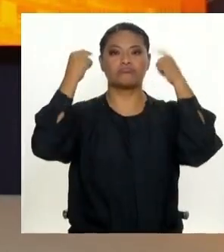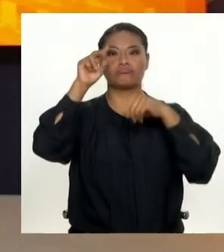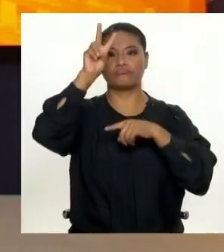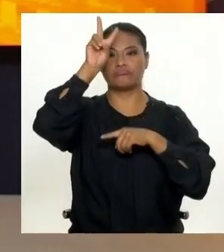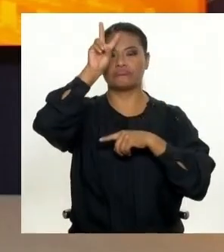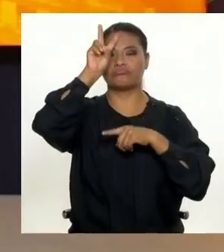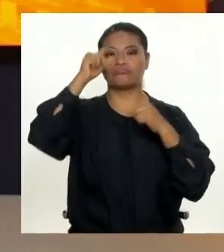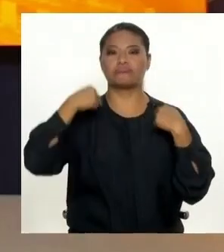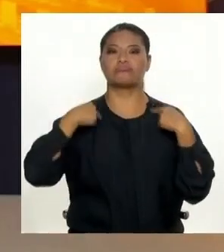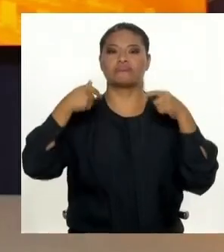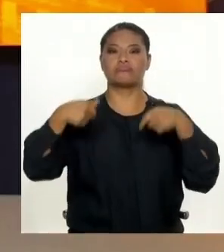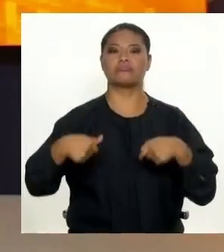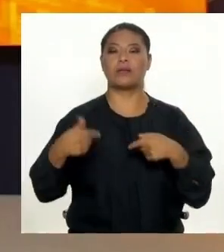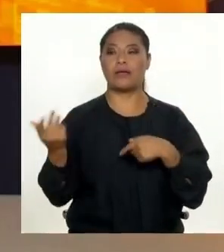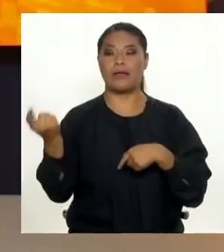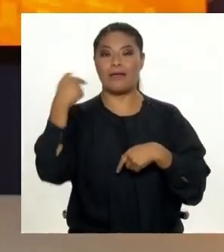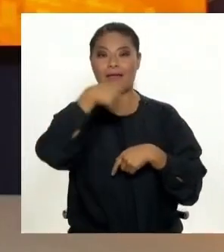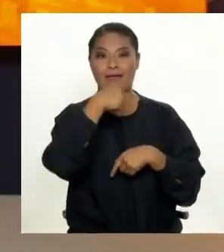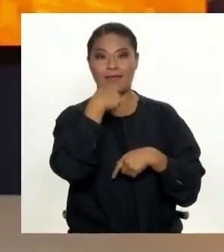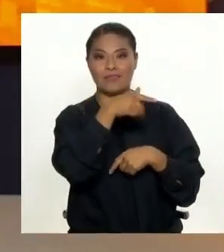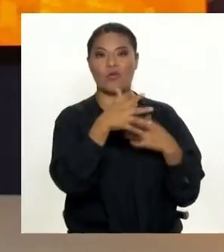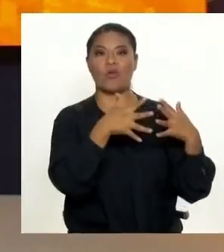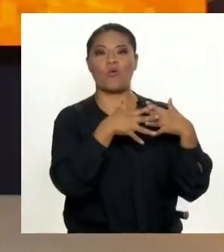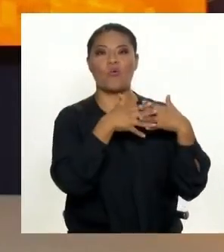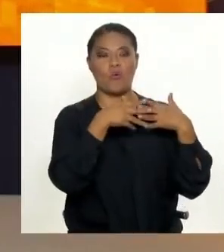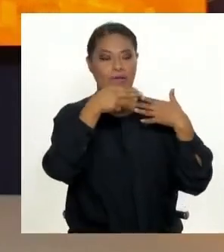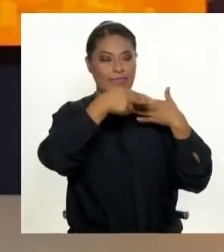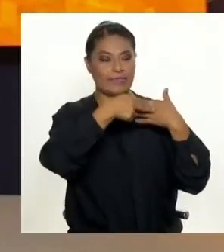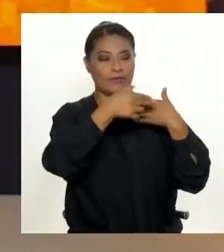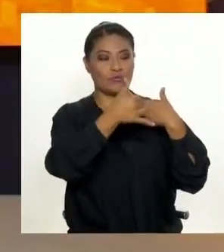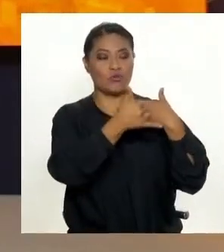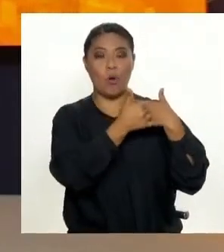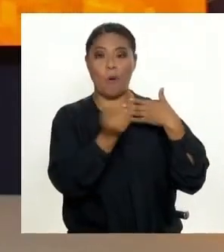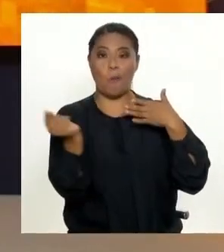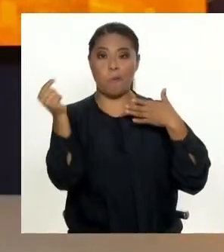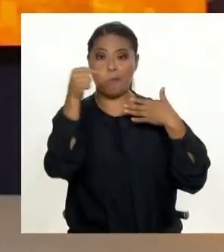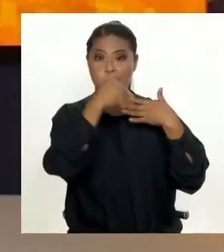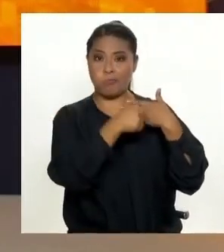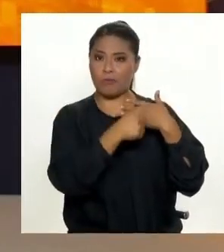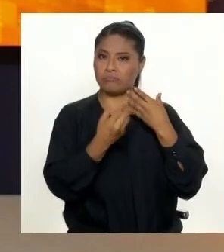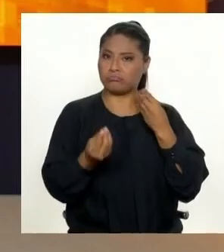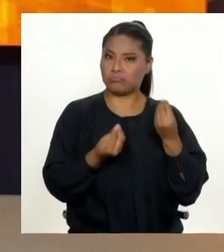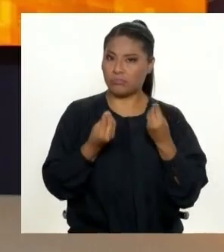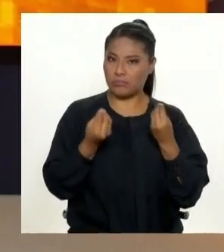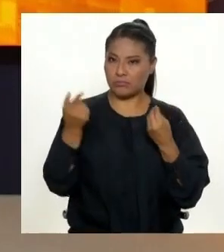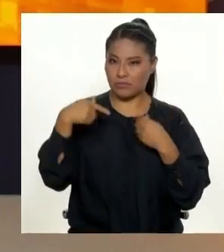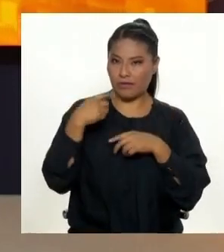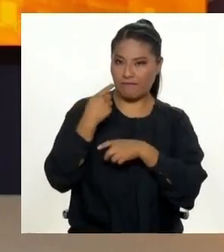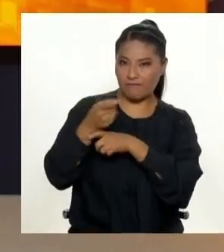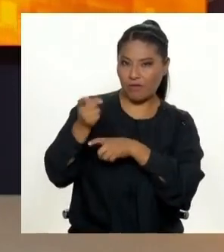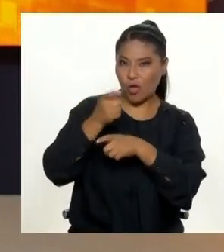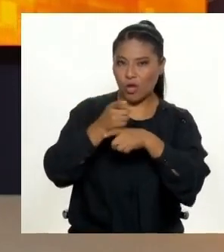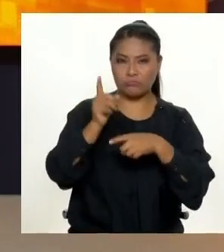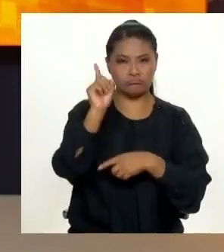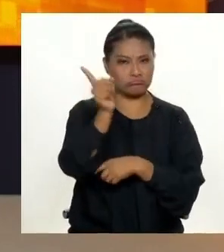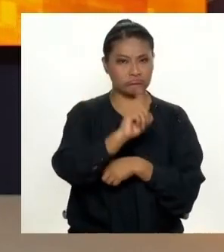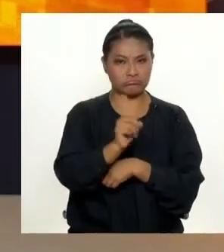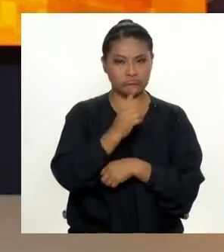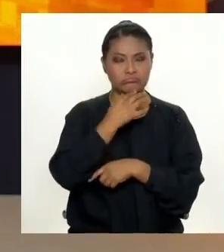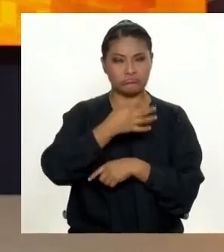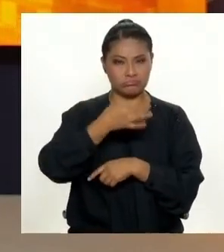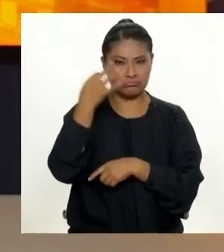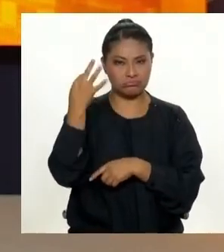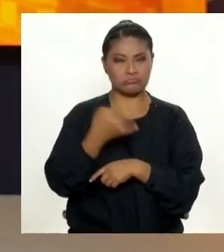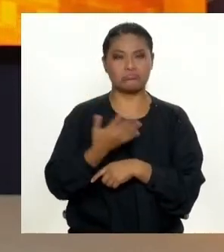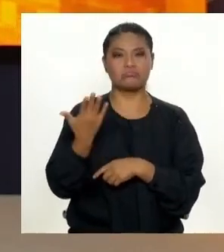York, de la mano de la Colla y de toda la panaca real. ¿Usted cree que esto puede ser una broma, que estamos exagerando? Nada más